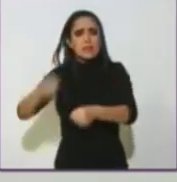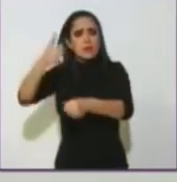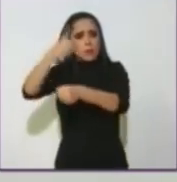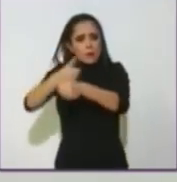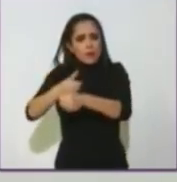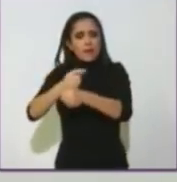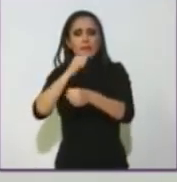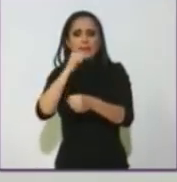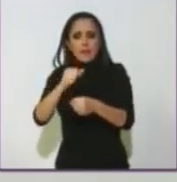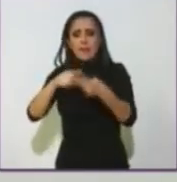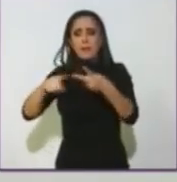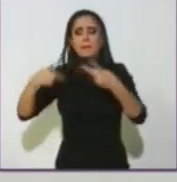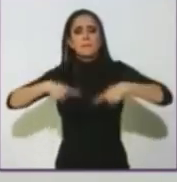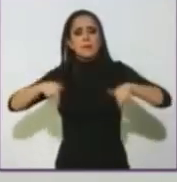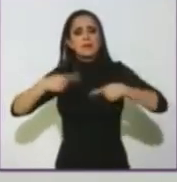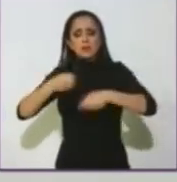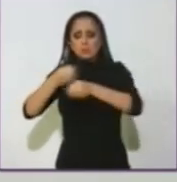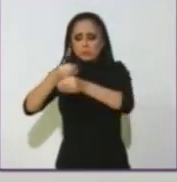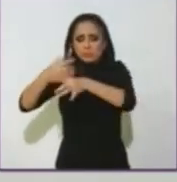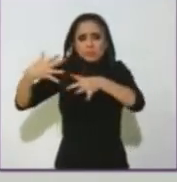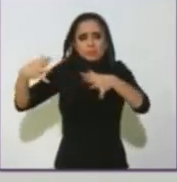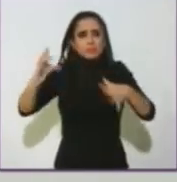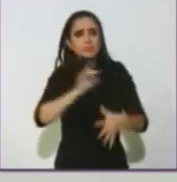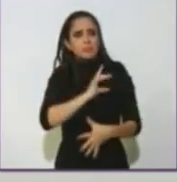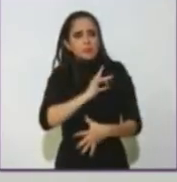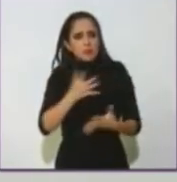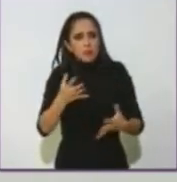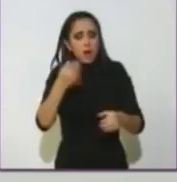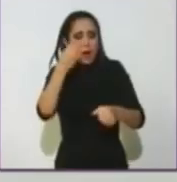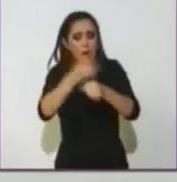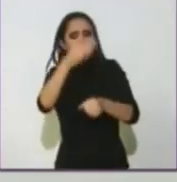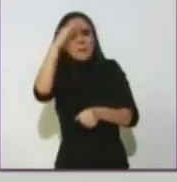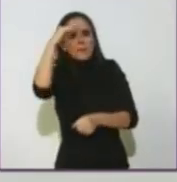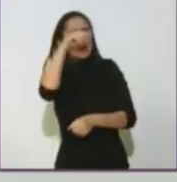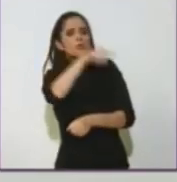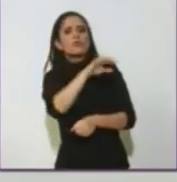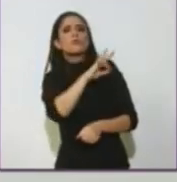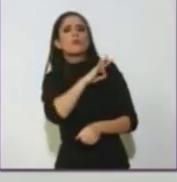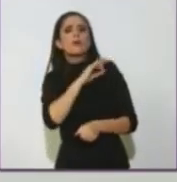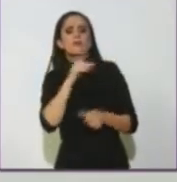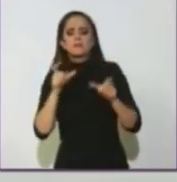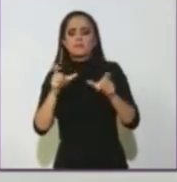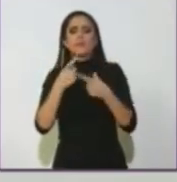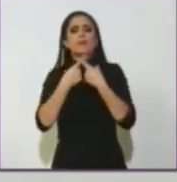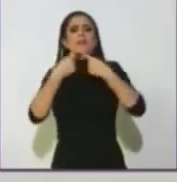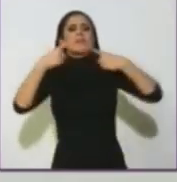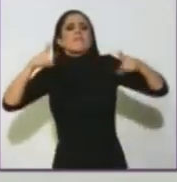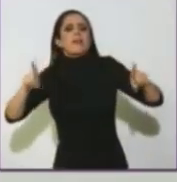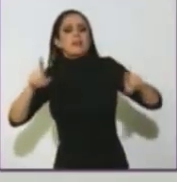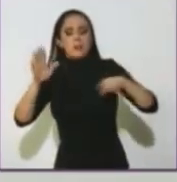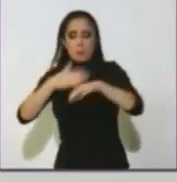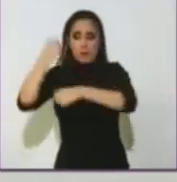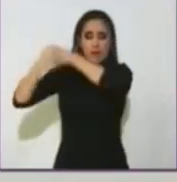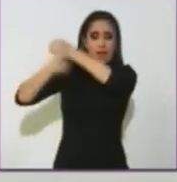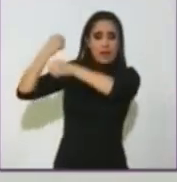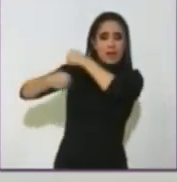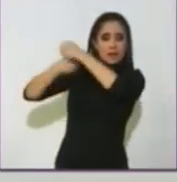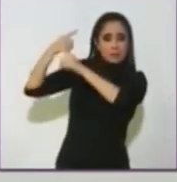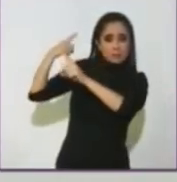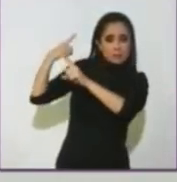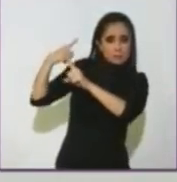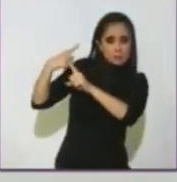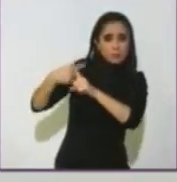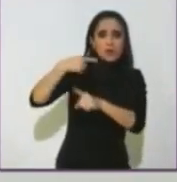los ciudadanos ha crecido porque pensar que ahora puede ser diferente cuando en los últimos años si alguien hemos señalado